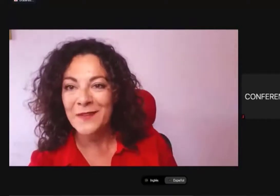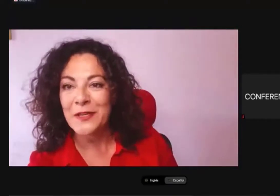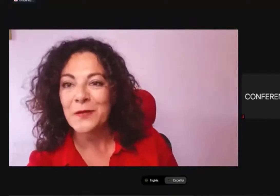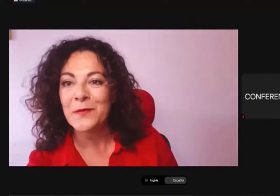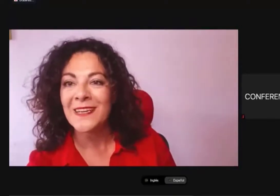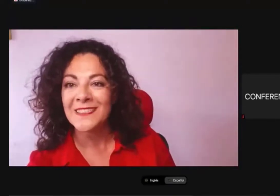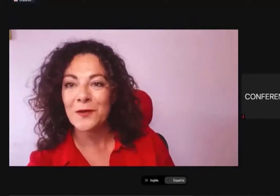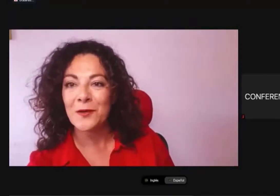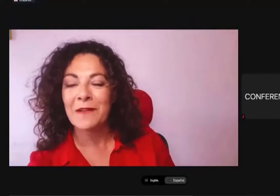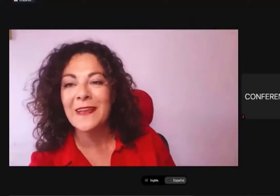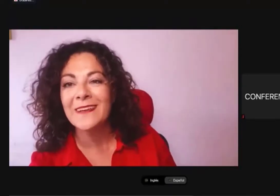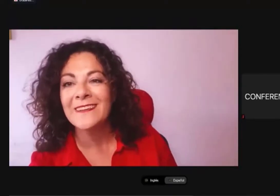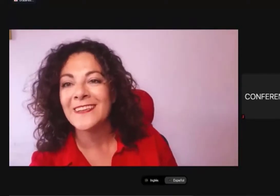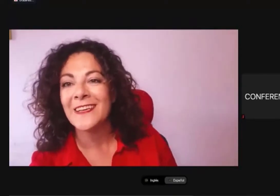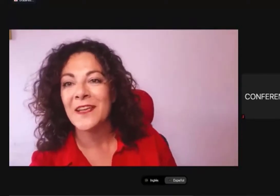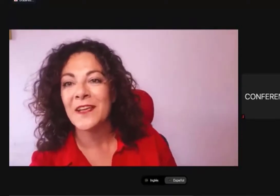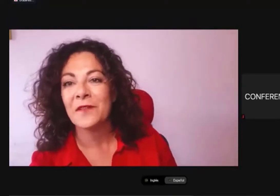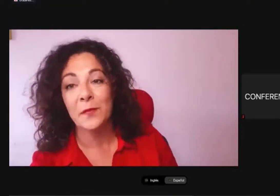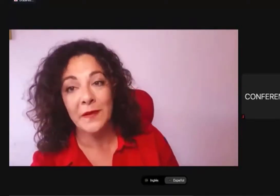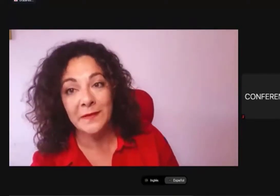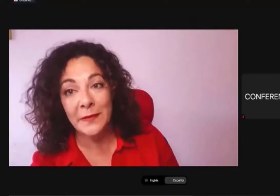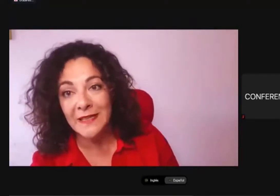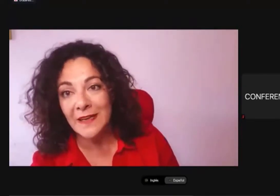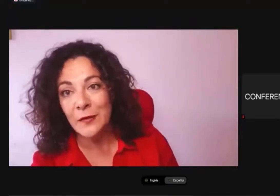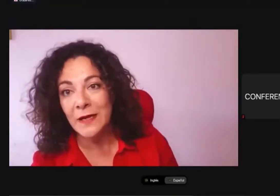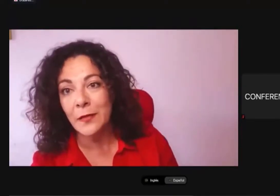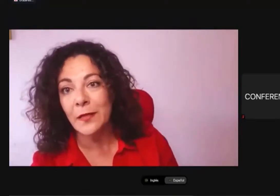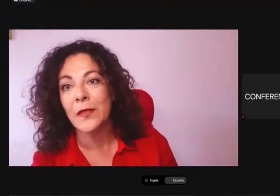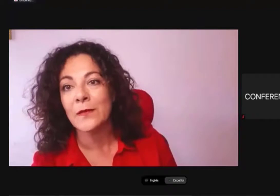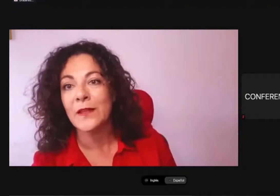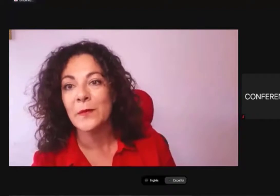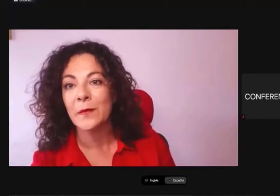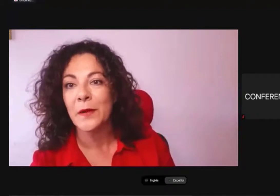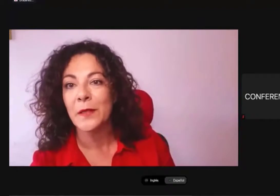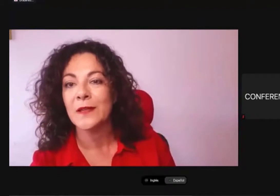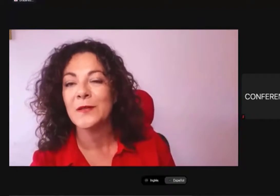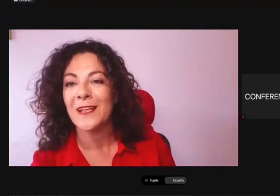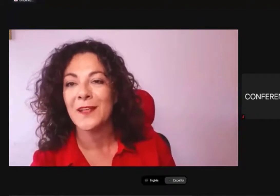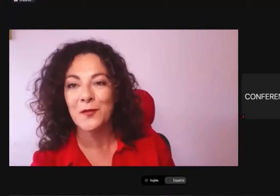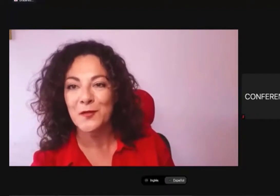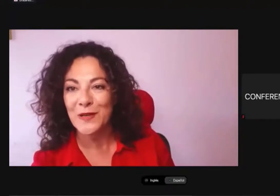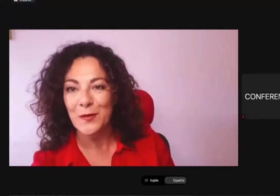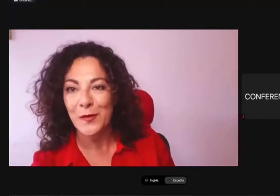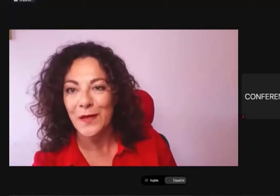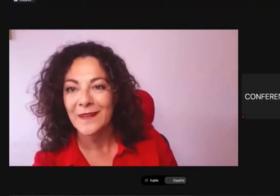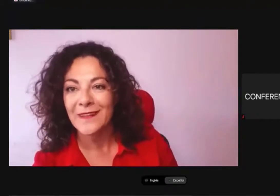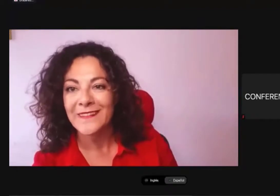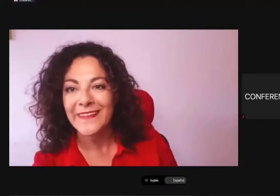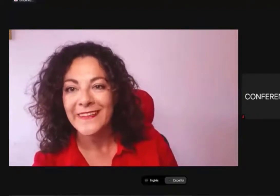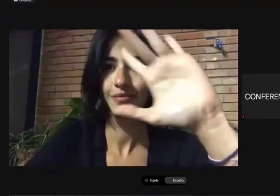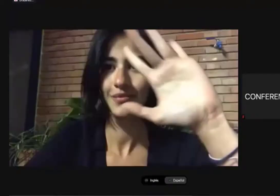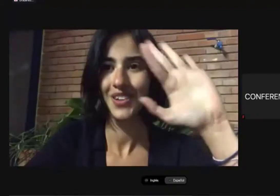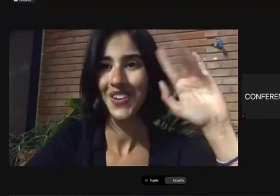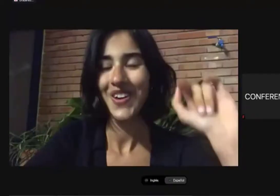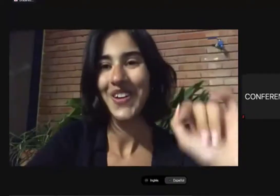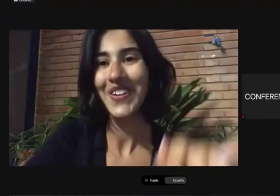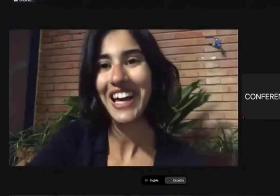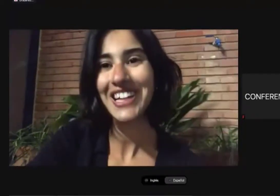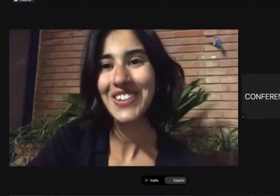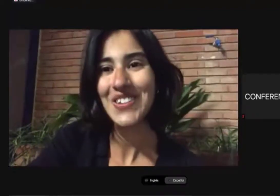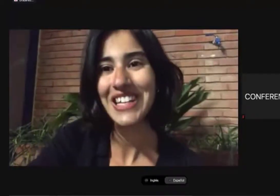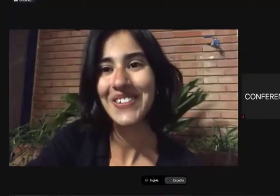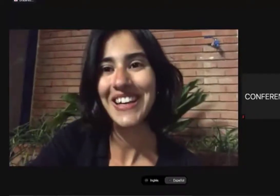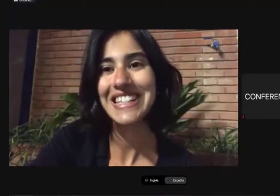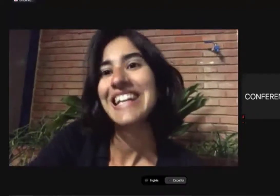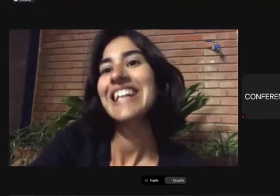Hola, ¿qué tal? Mi nombre es Lola Vela y formé parte de la organización del primer CIETO en el año 2011. Hola